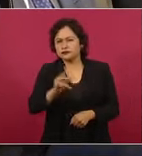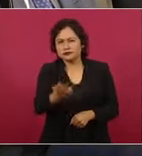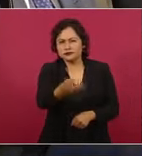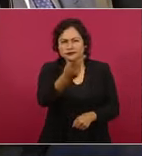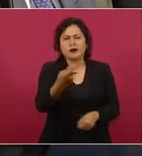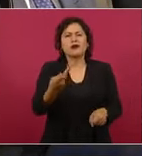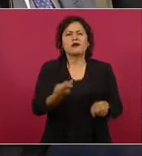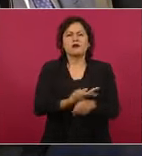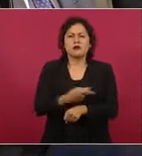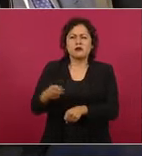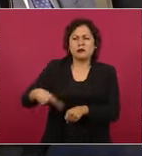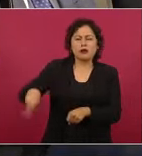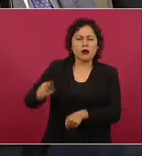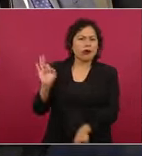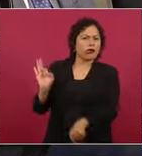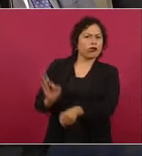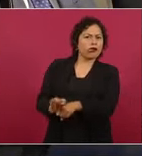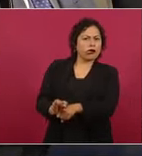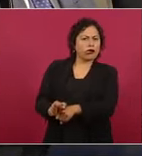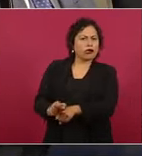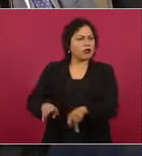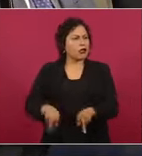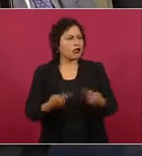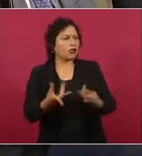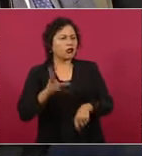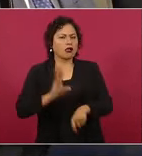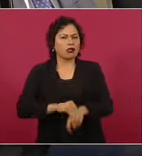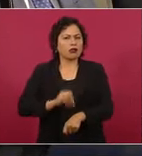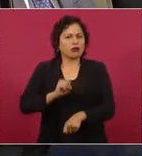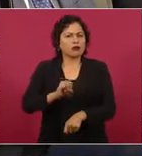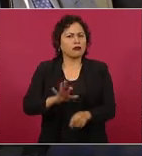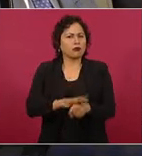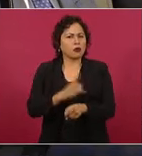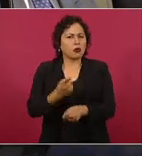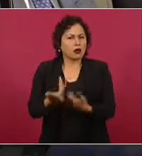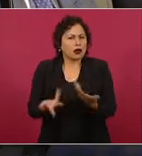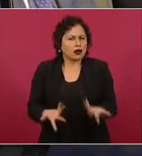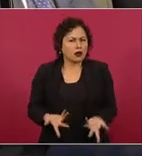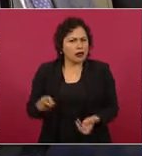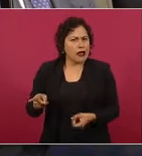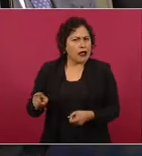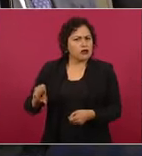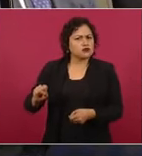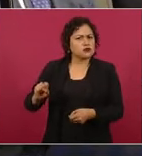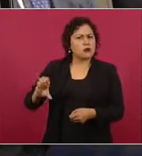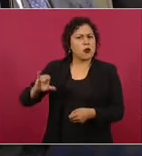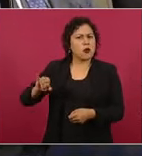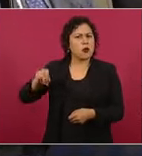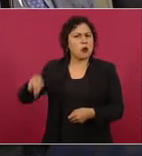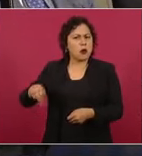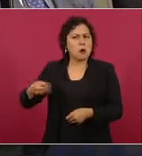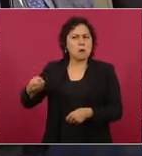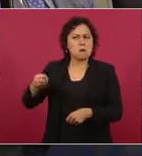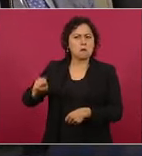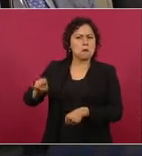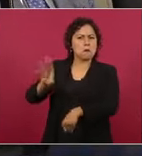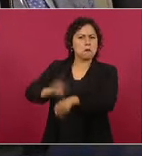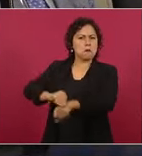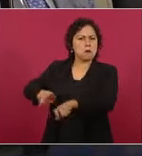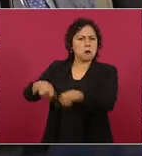de interés? ¿Usted sabe por qué la Suprema Corte de Justicia de la Nación otorgó un amparo para la venta de estos productos, pese a